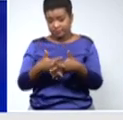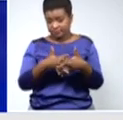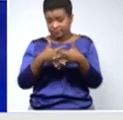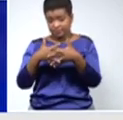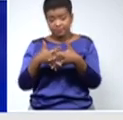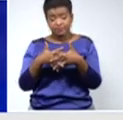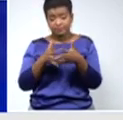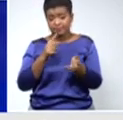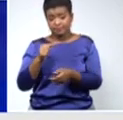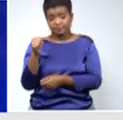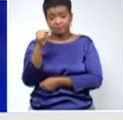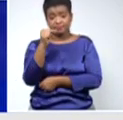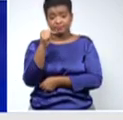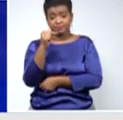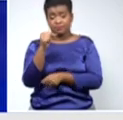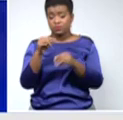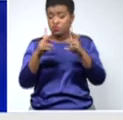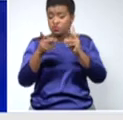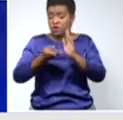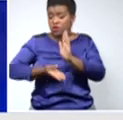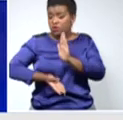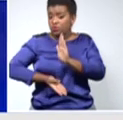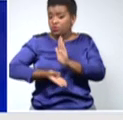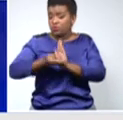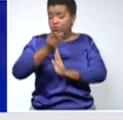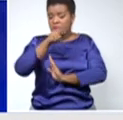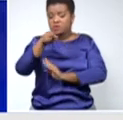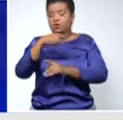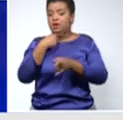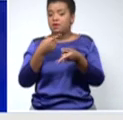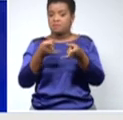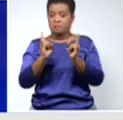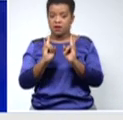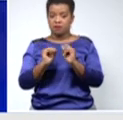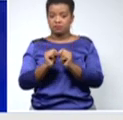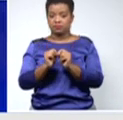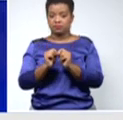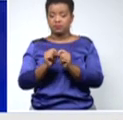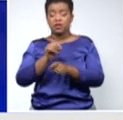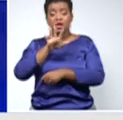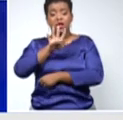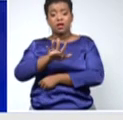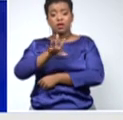con un número elevado de fallecidos, ya